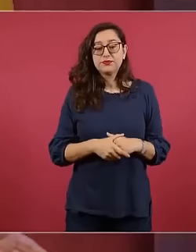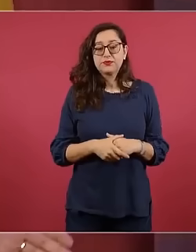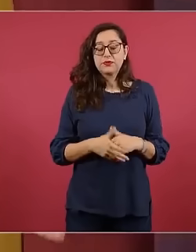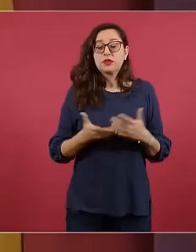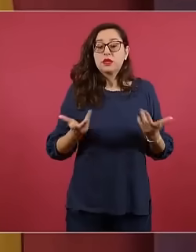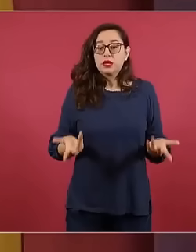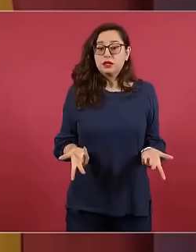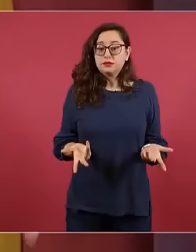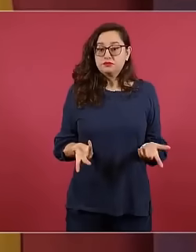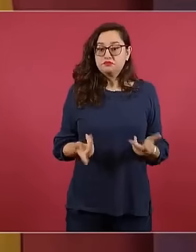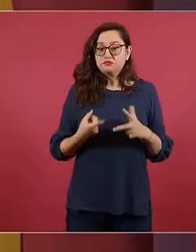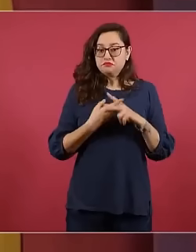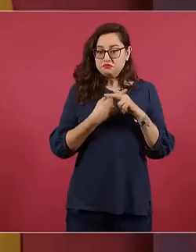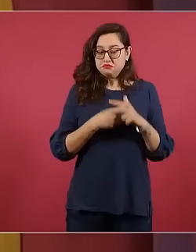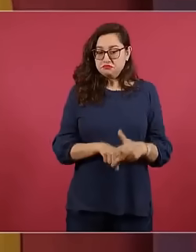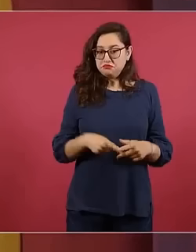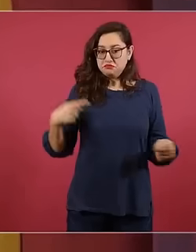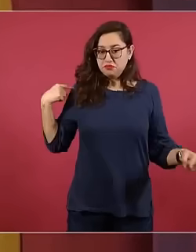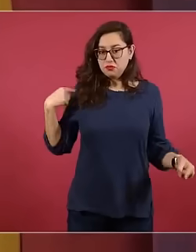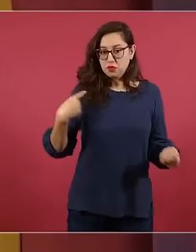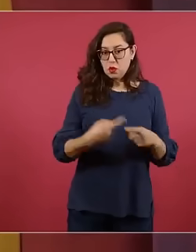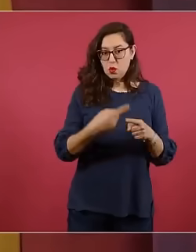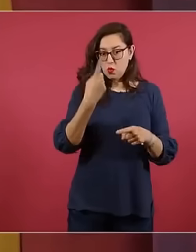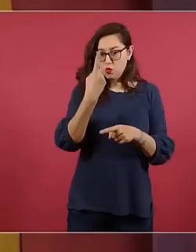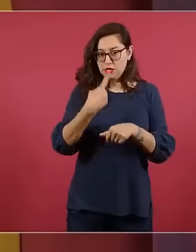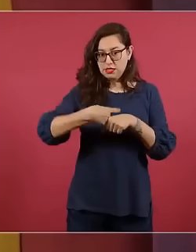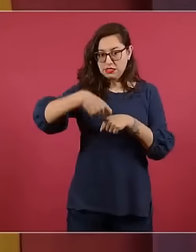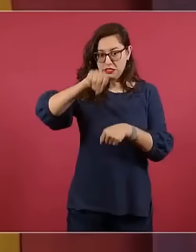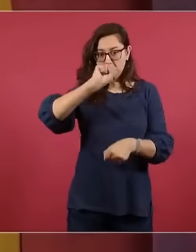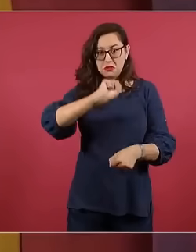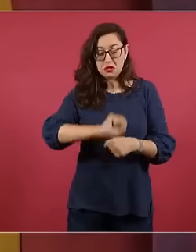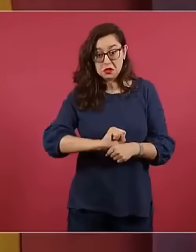1 de septiembre ha tenido una afluencia